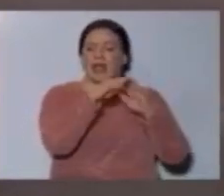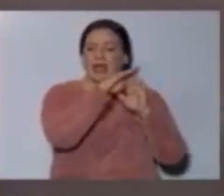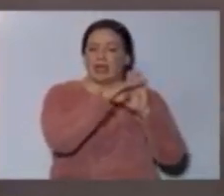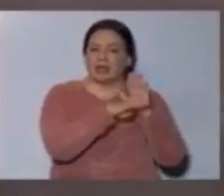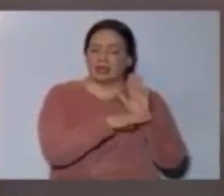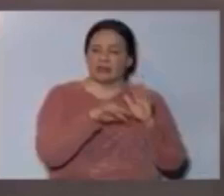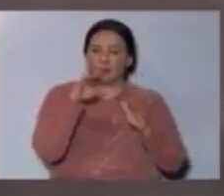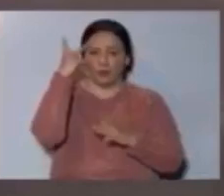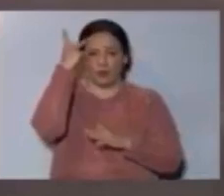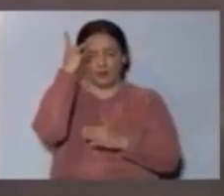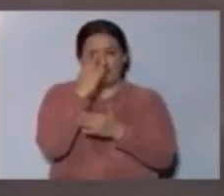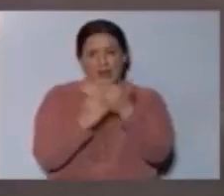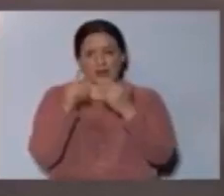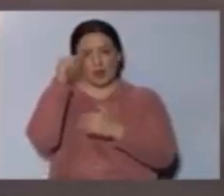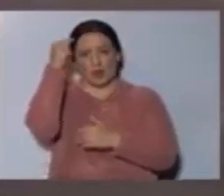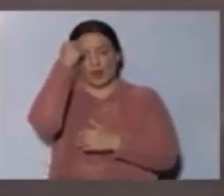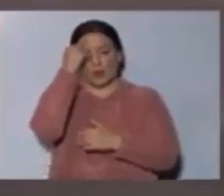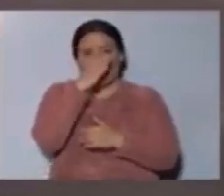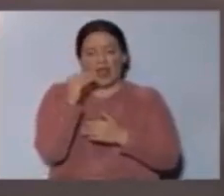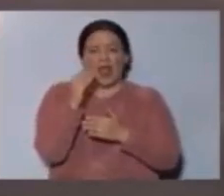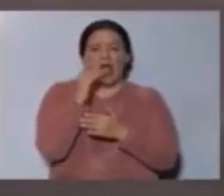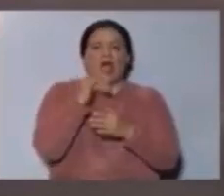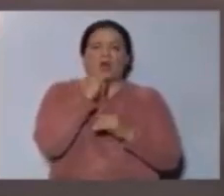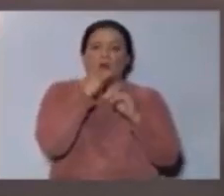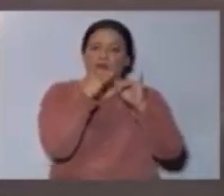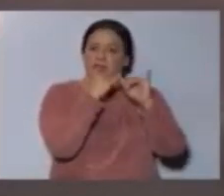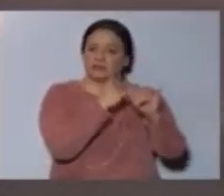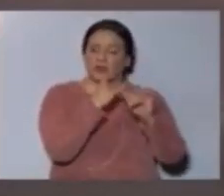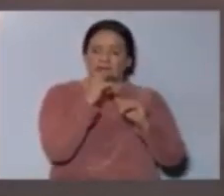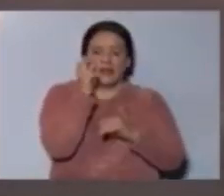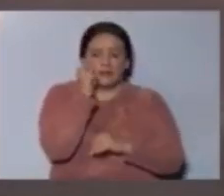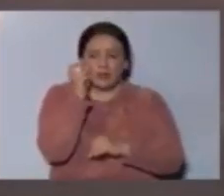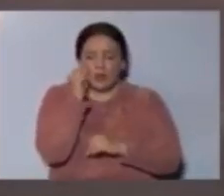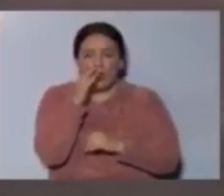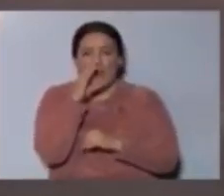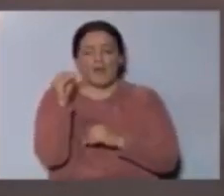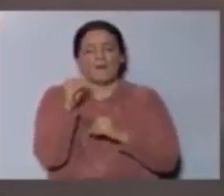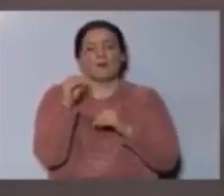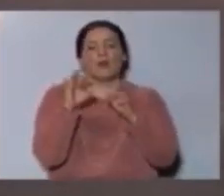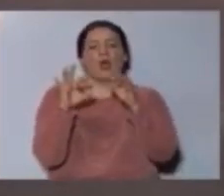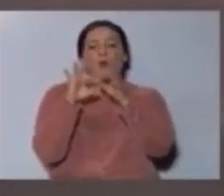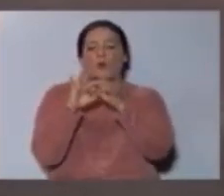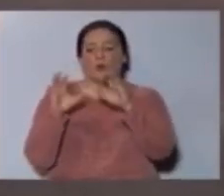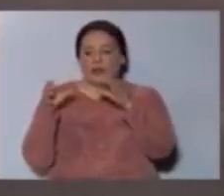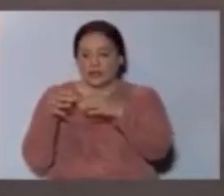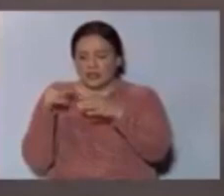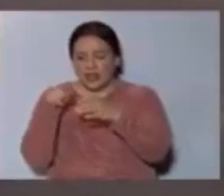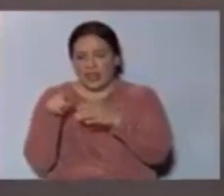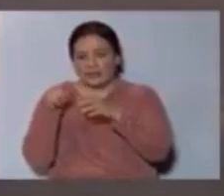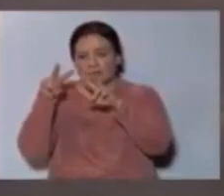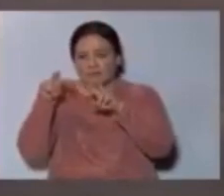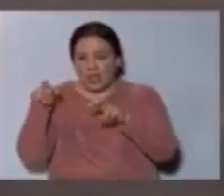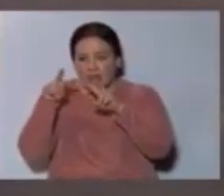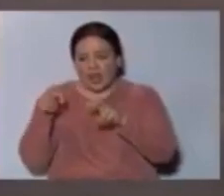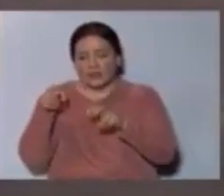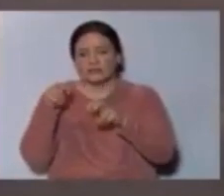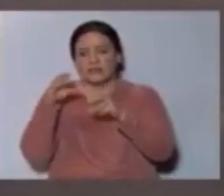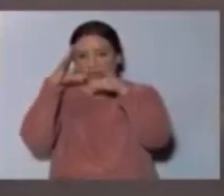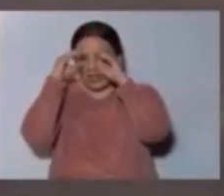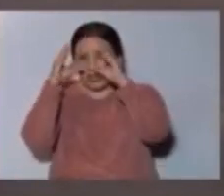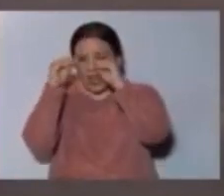gobierno, acusaciones de espionaje por parte de la Unidad Presidencial de Análisis de Datos, allanamientos, decomisos en